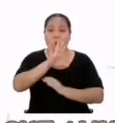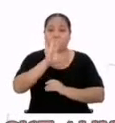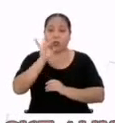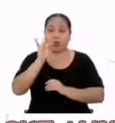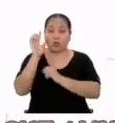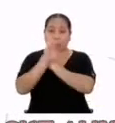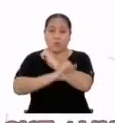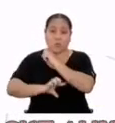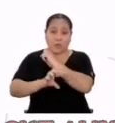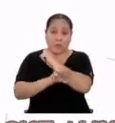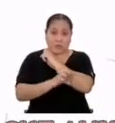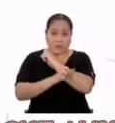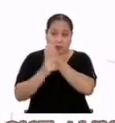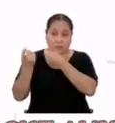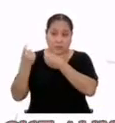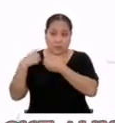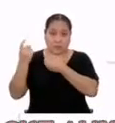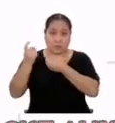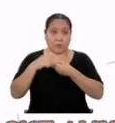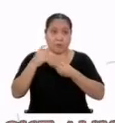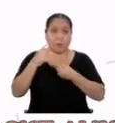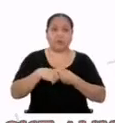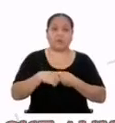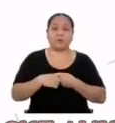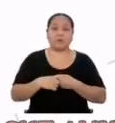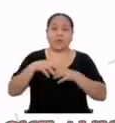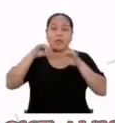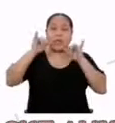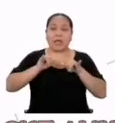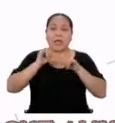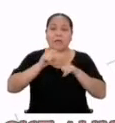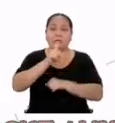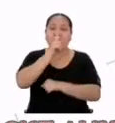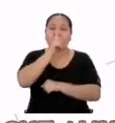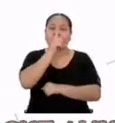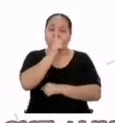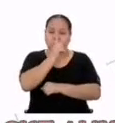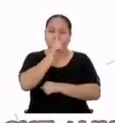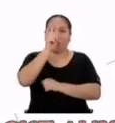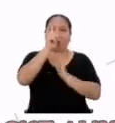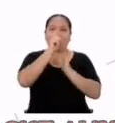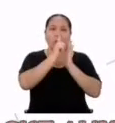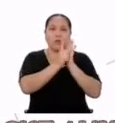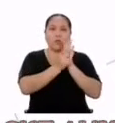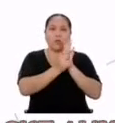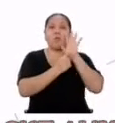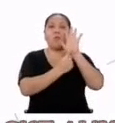estados miembros guardaron un minuto de silencio y mostraron